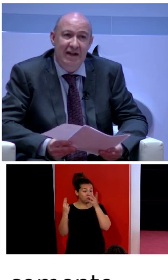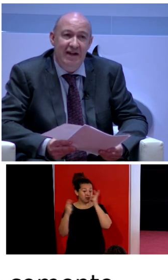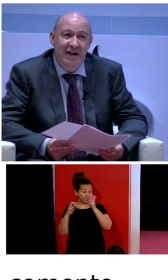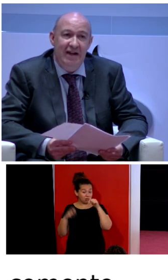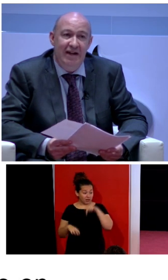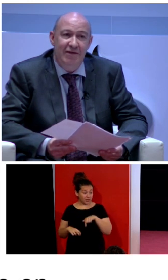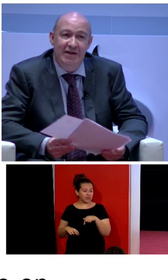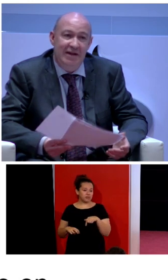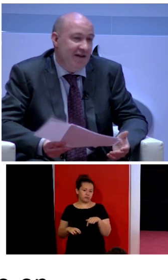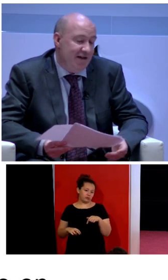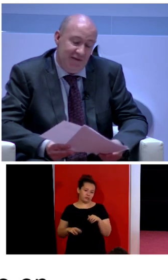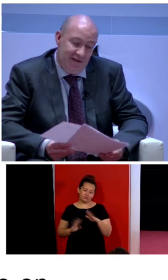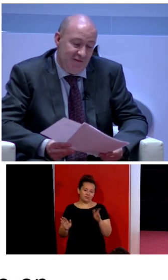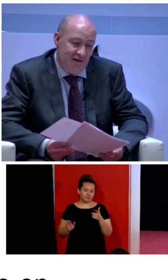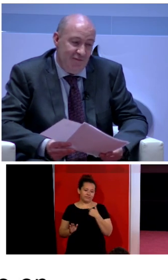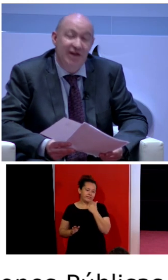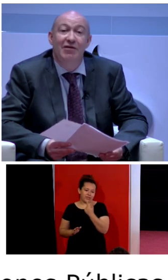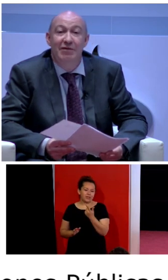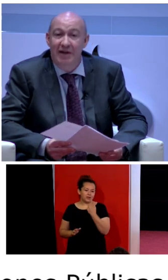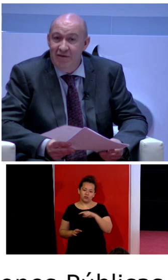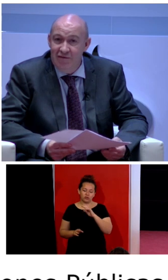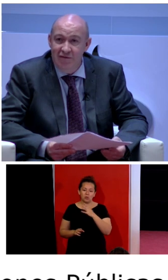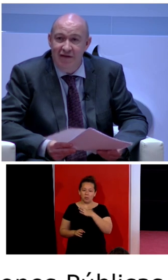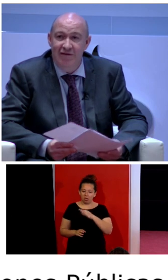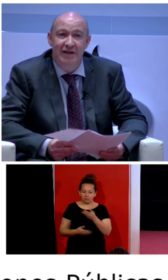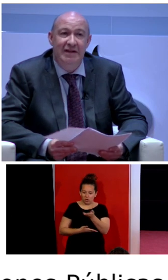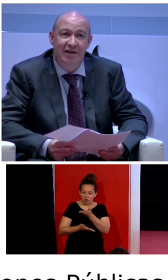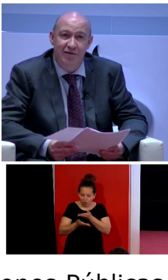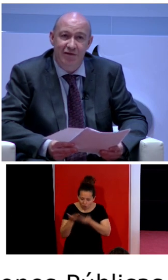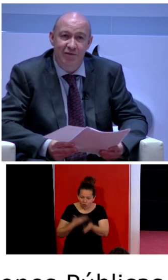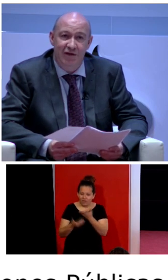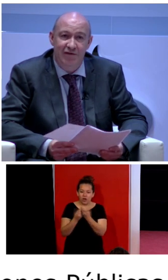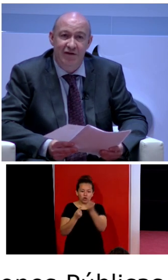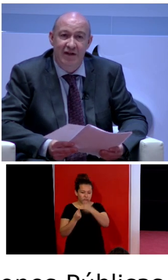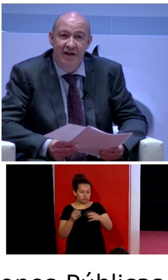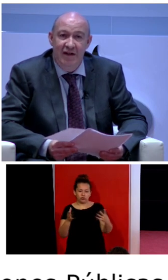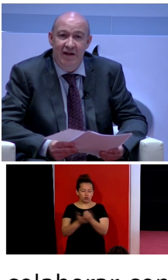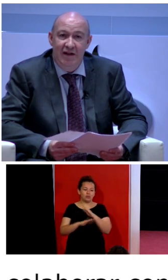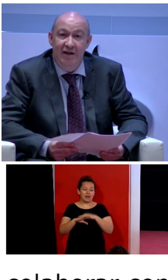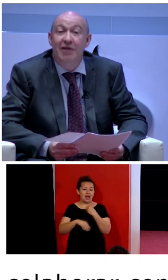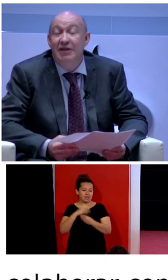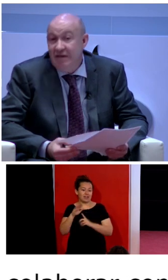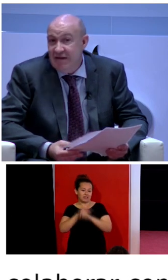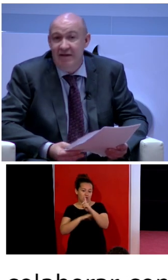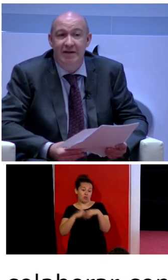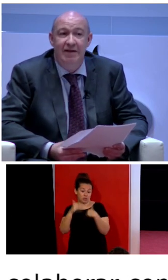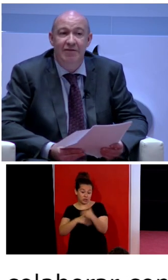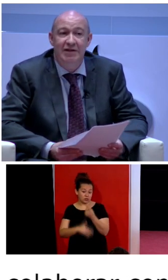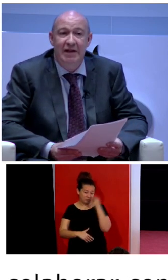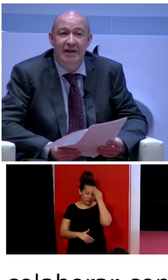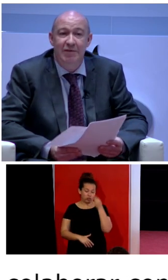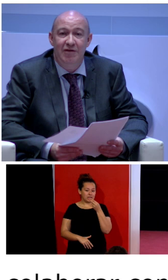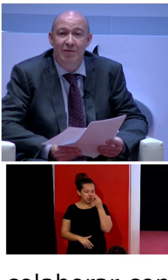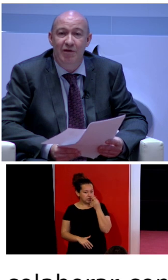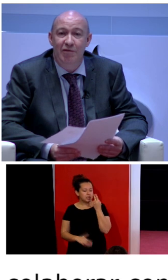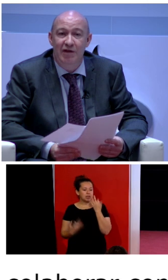aquí, nuestra disposición pues, a colaborar con todos ellos en el desarrollo de estos procesos. Creo que es interesante tener en cuenta que